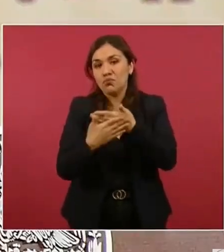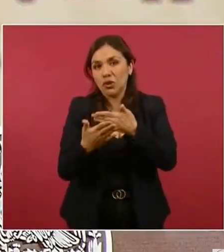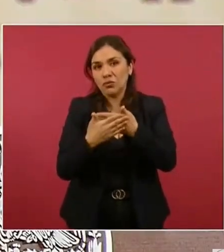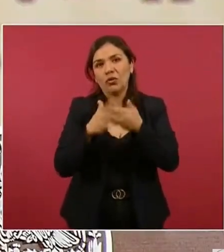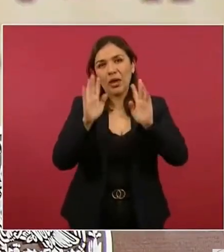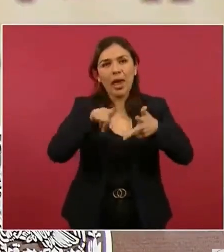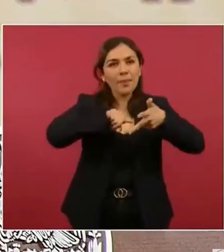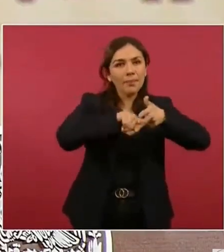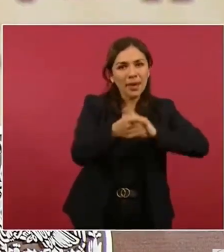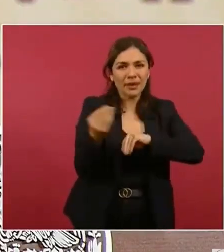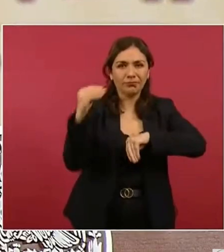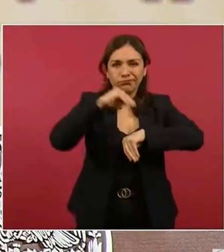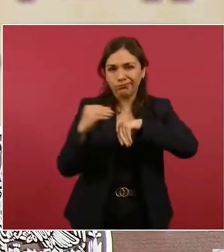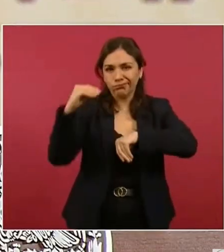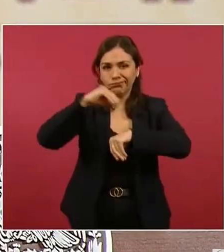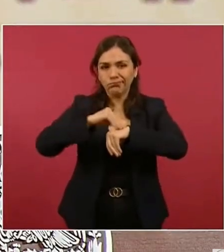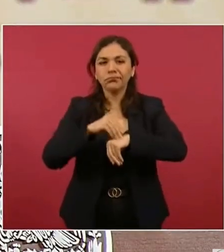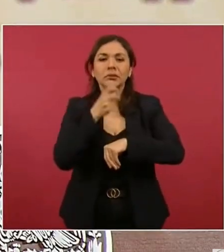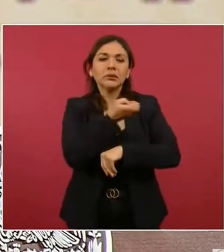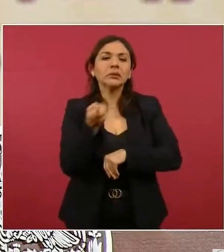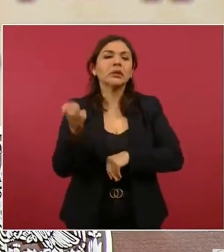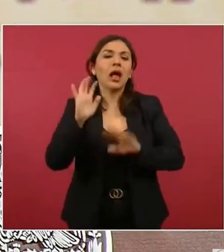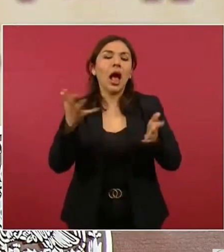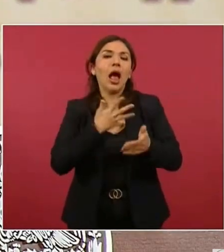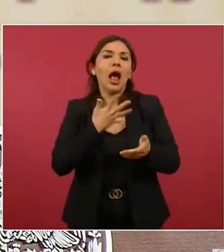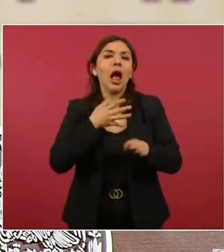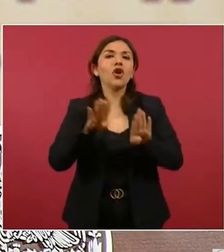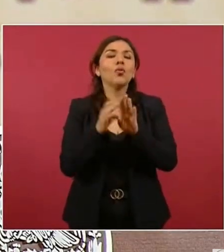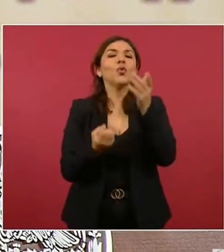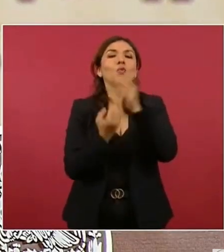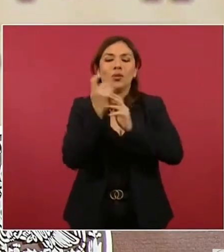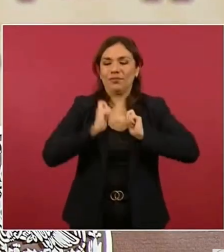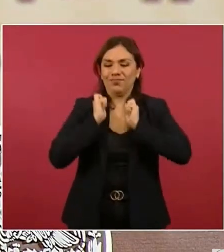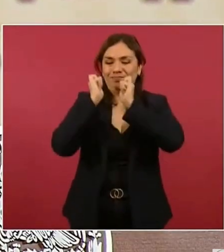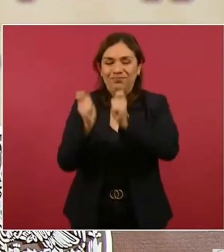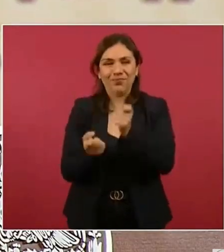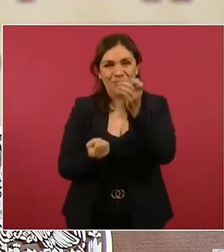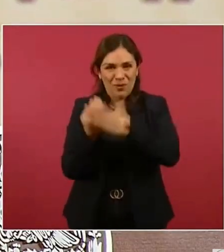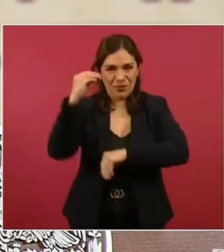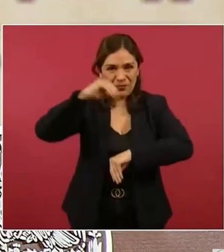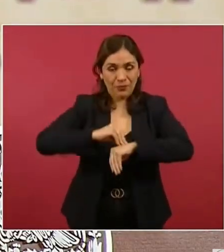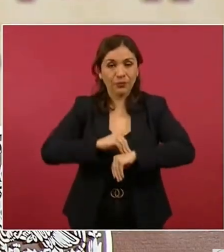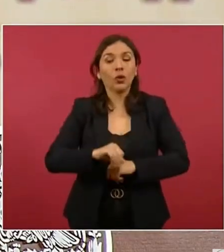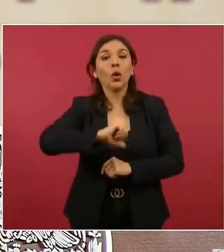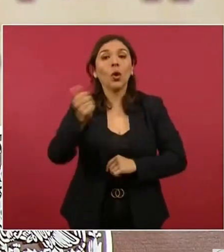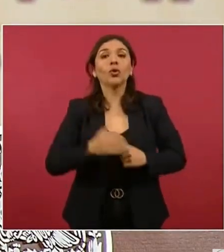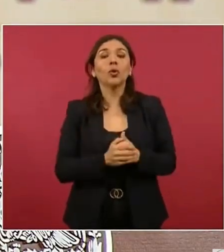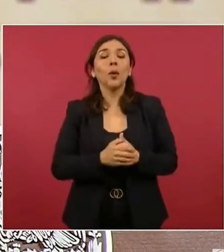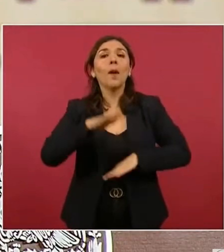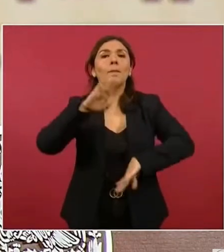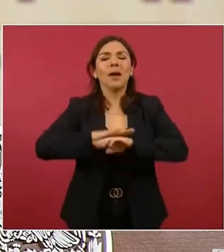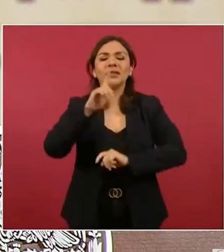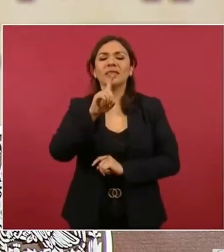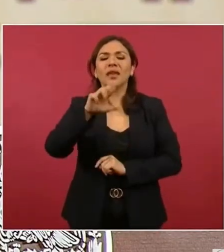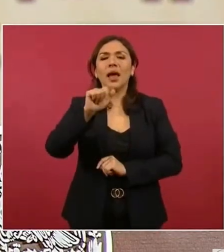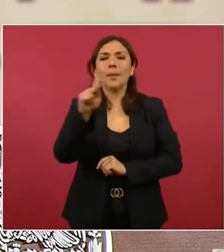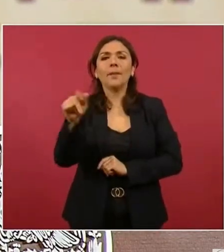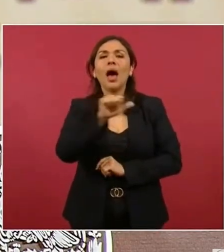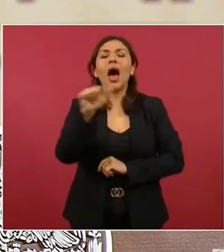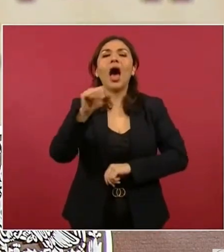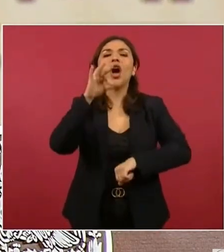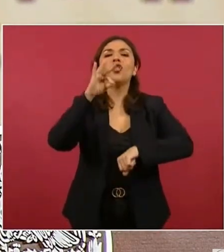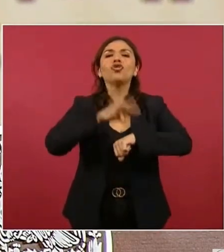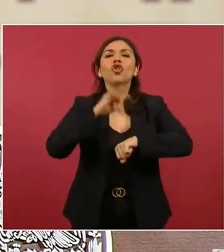desde luego que ya están prácticamente tomando el cargo, el reclutamiento o draft de médicos especialistas y